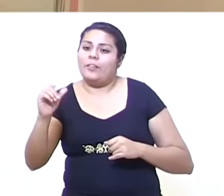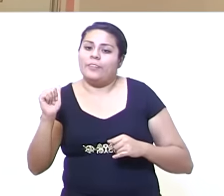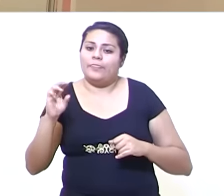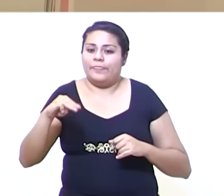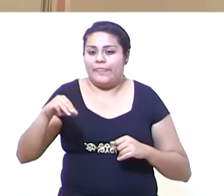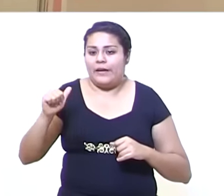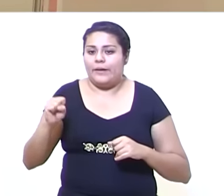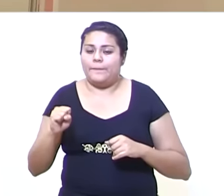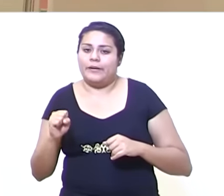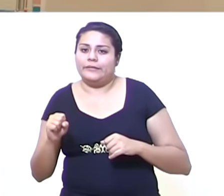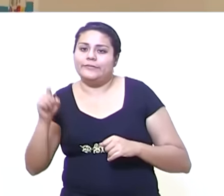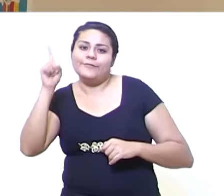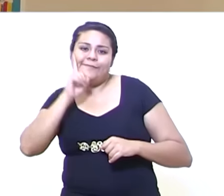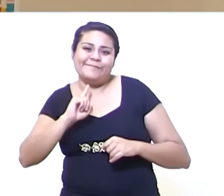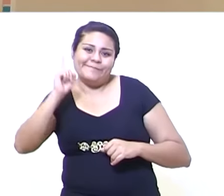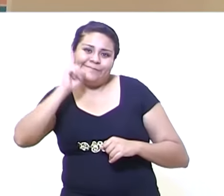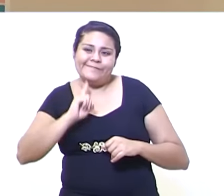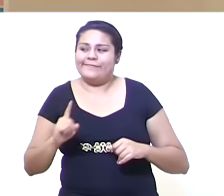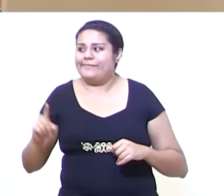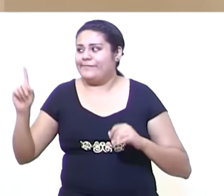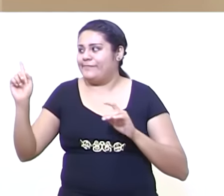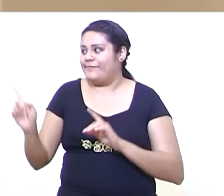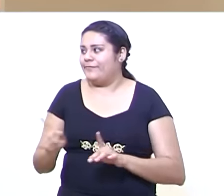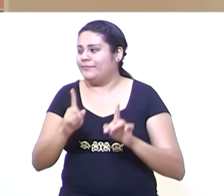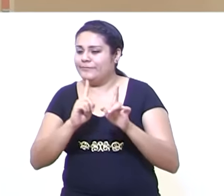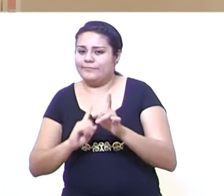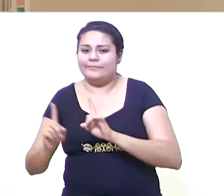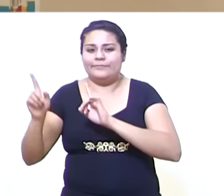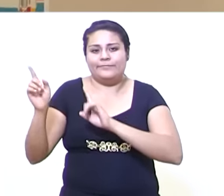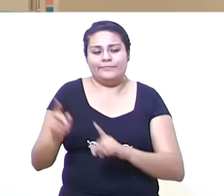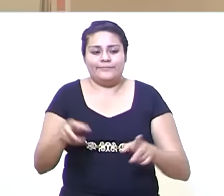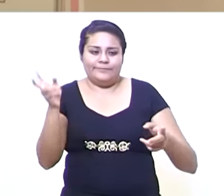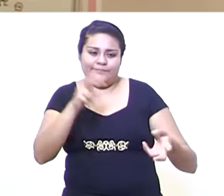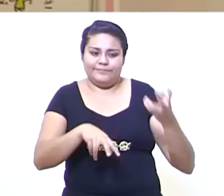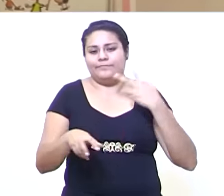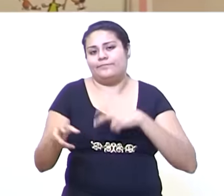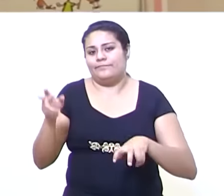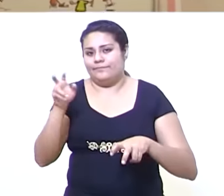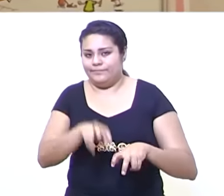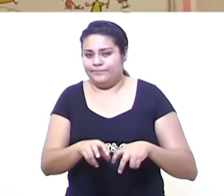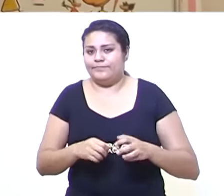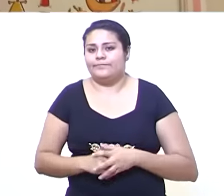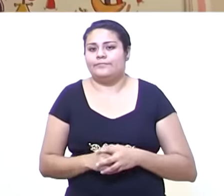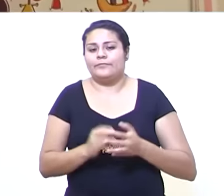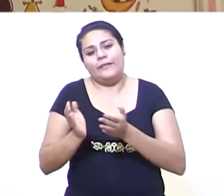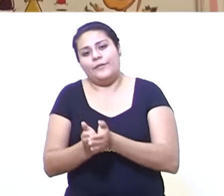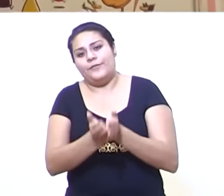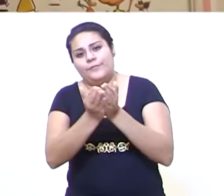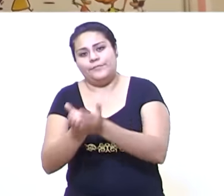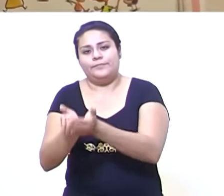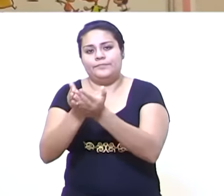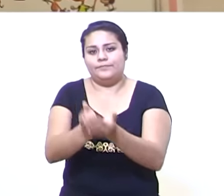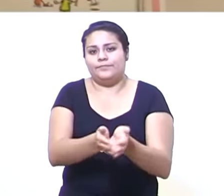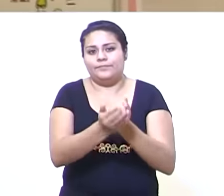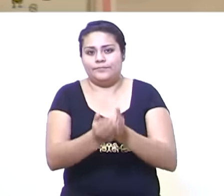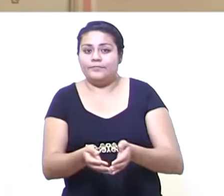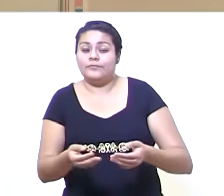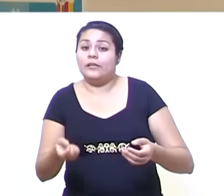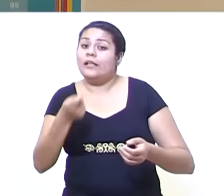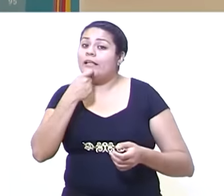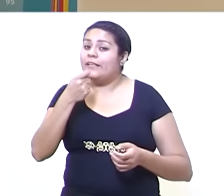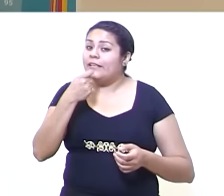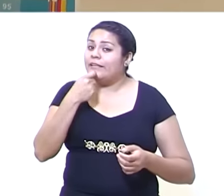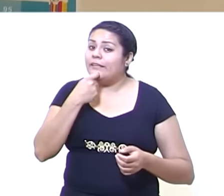Duendes y damas que danzan y alanzan. En el navío se han embarcado